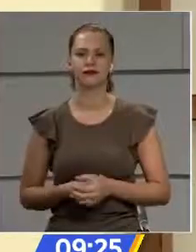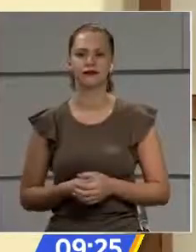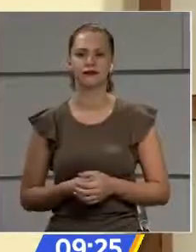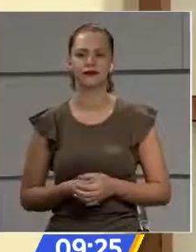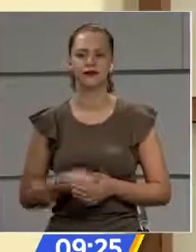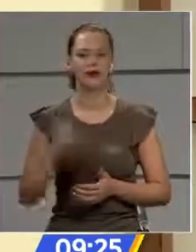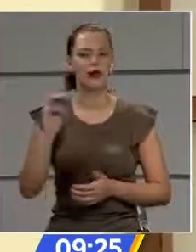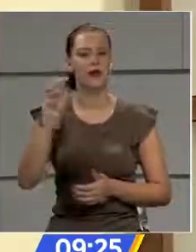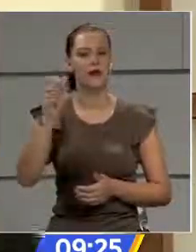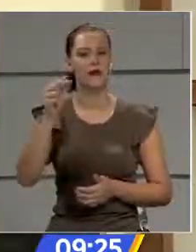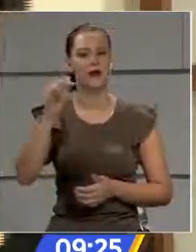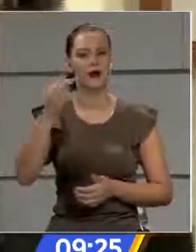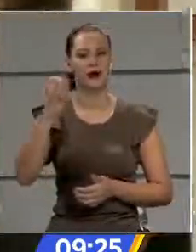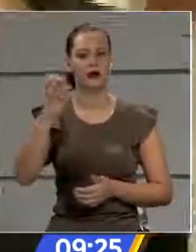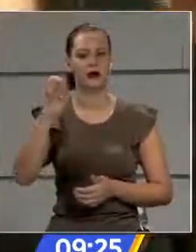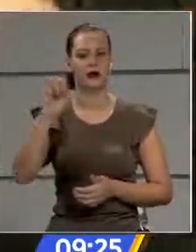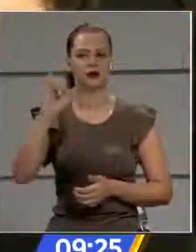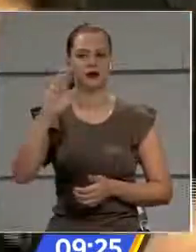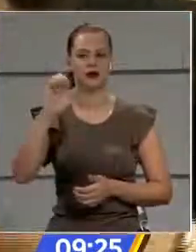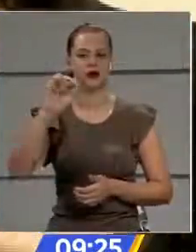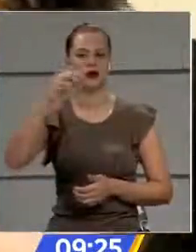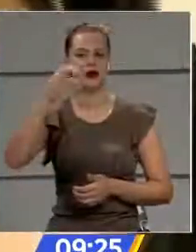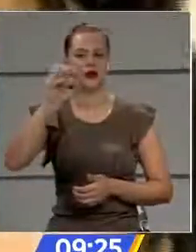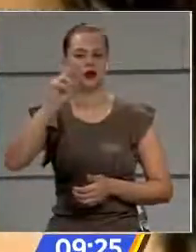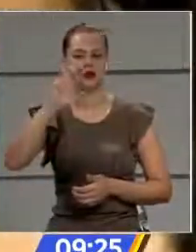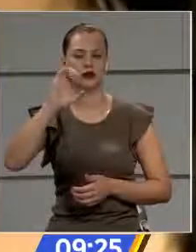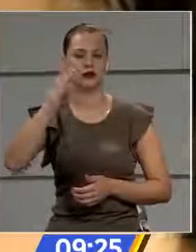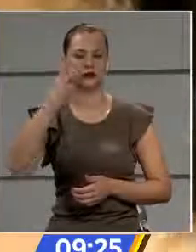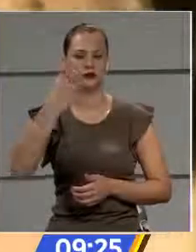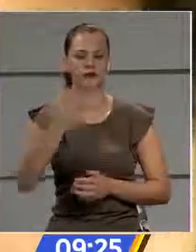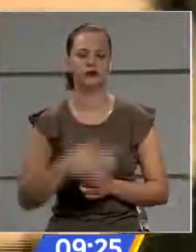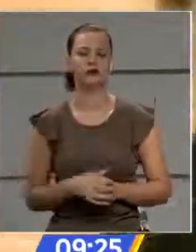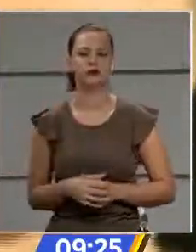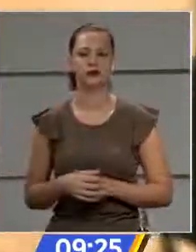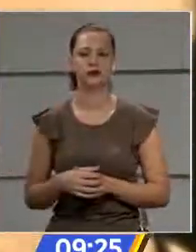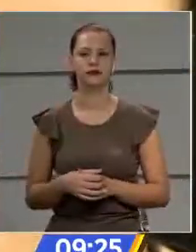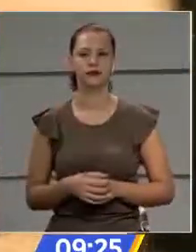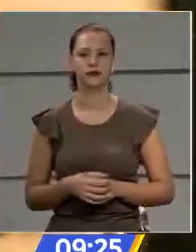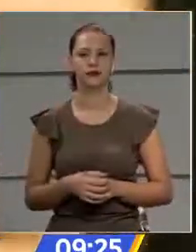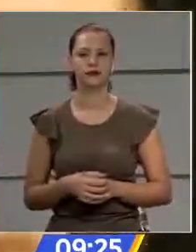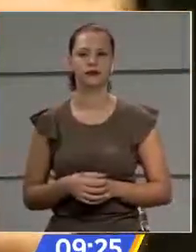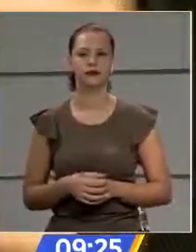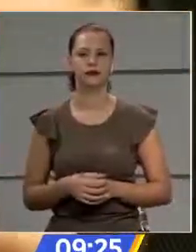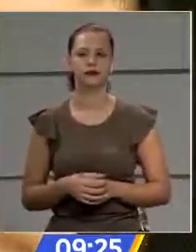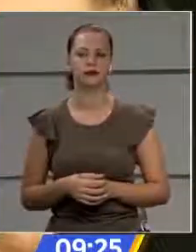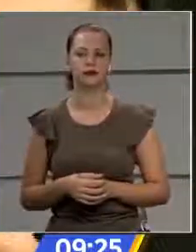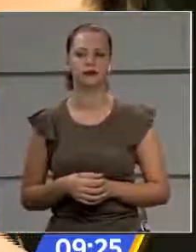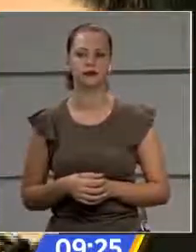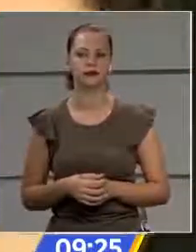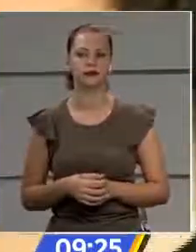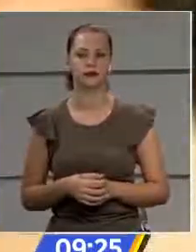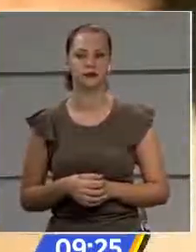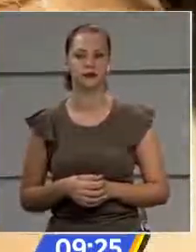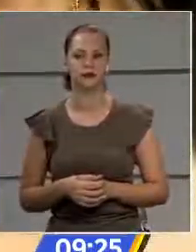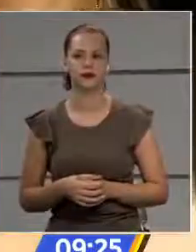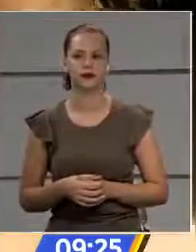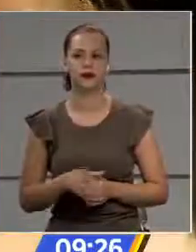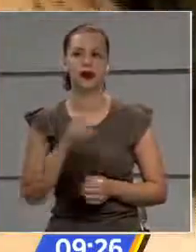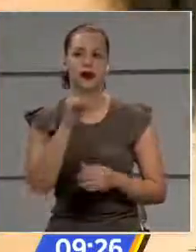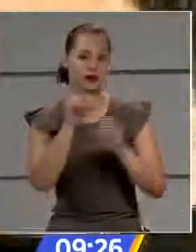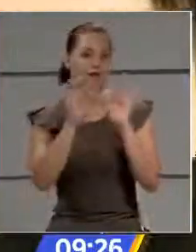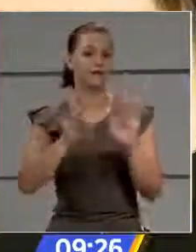Magic Science House. Ay, es que me lo pasa, perdón. Es tal. Voy aquí. Es